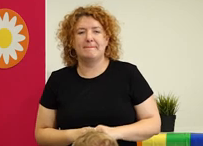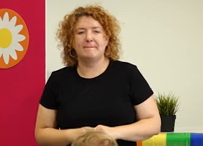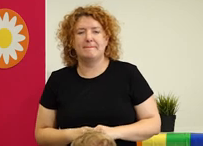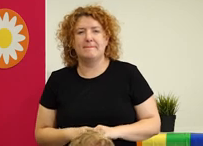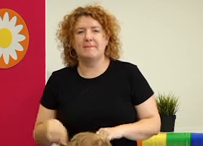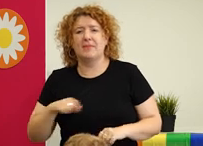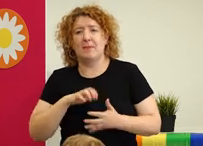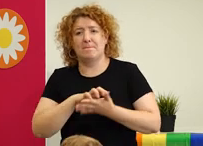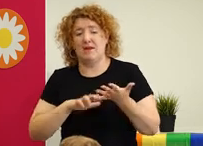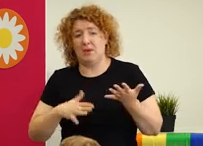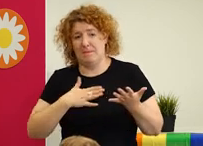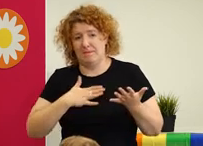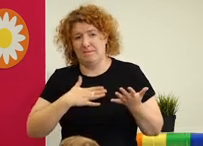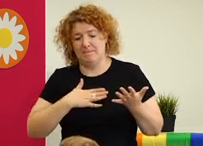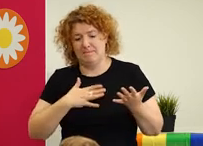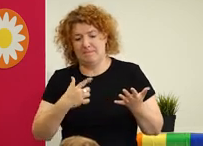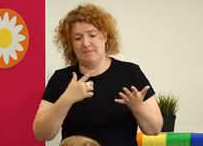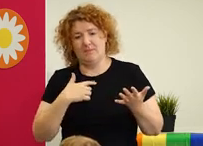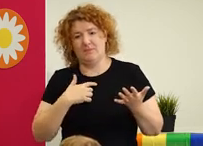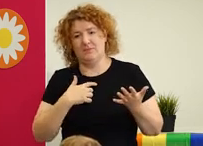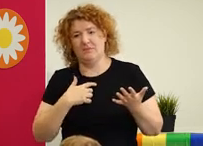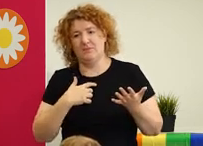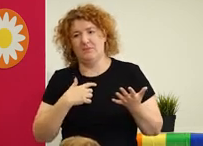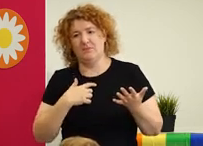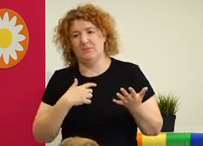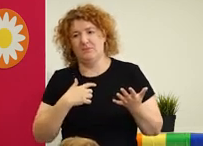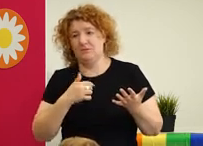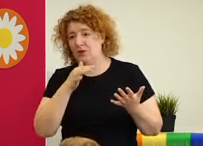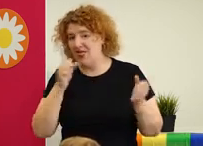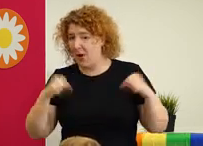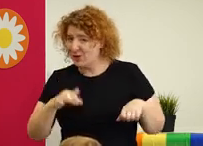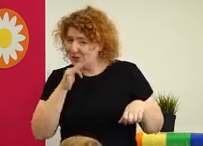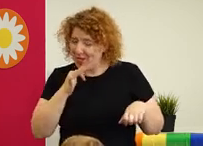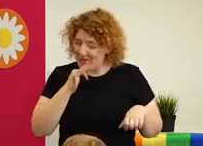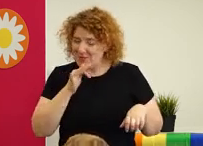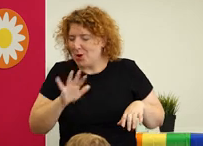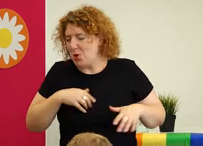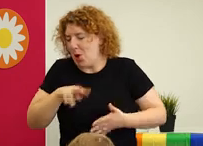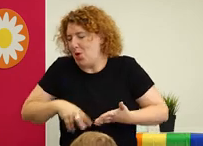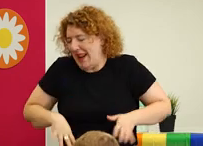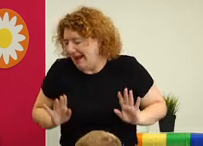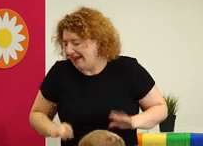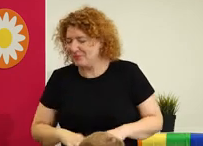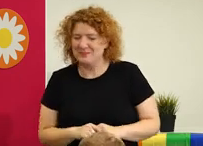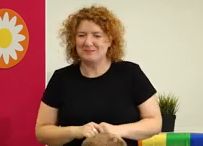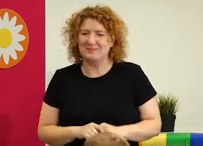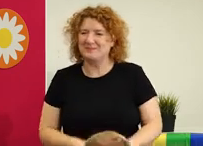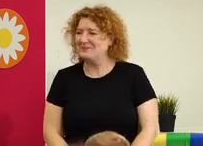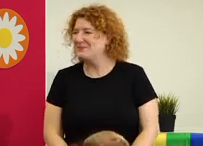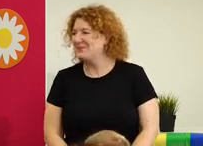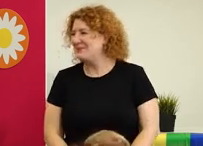trabajando al manifiesto, pero yo personalmente me gusta esta versión. Aún no estamos todos de acuerdo, pero bueno, yo lo voy a leer y lo dejo